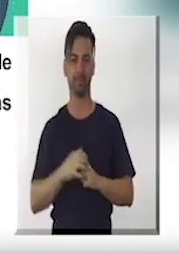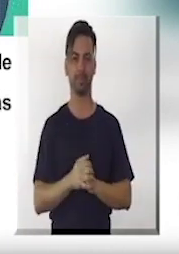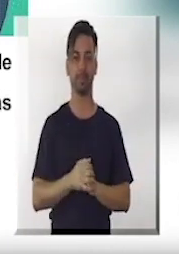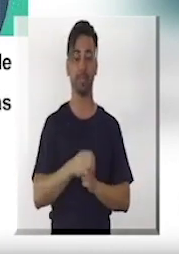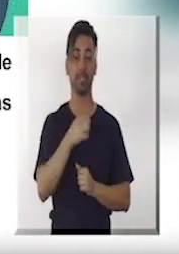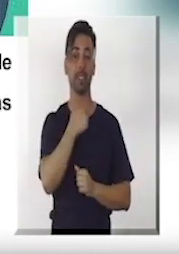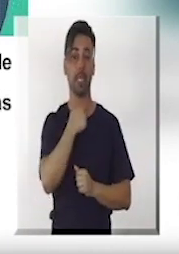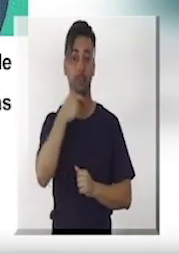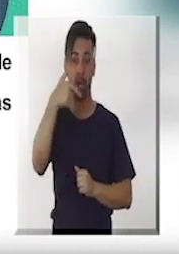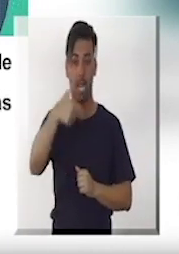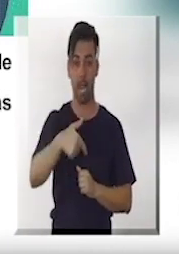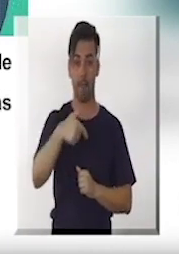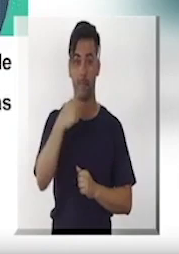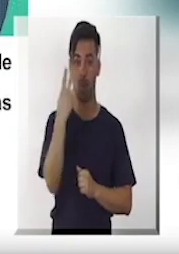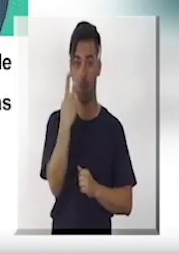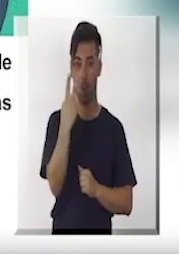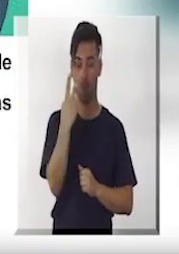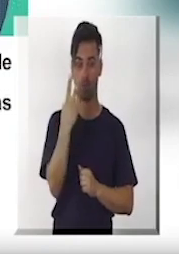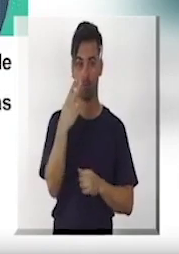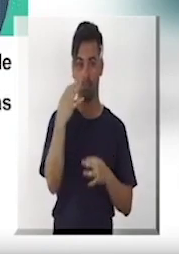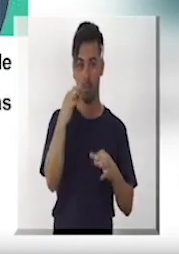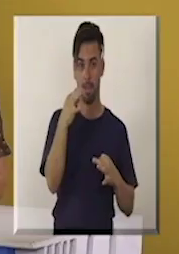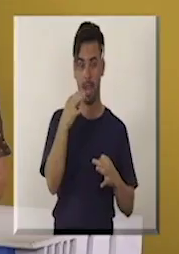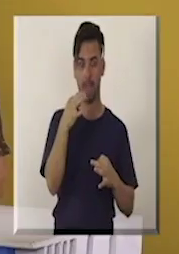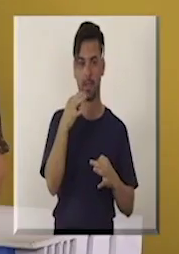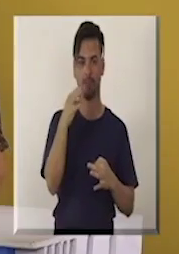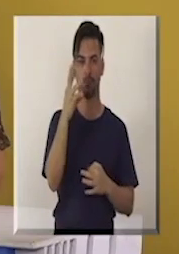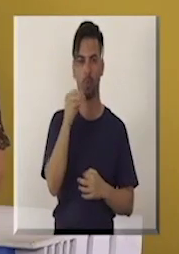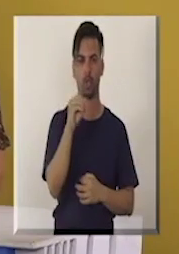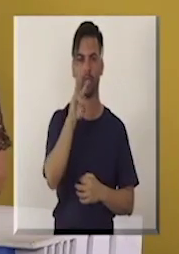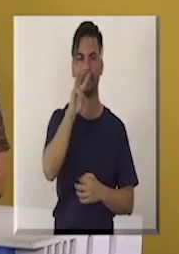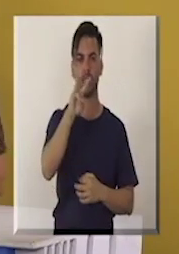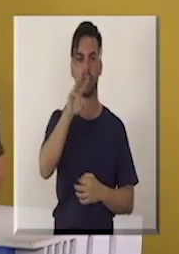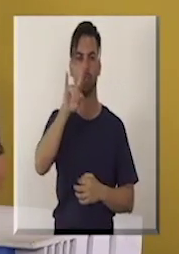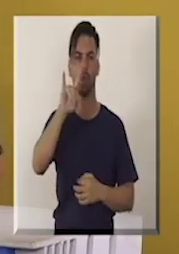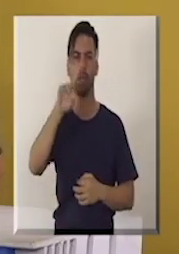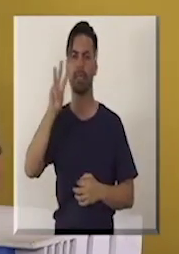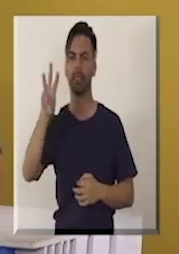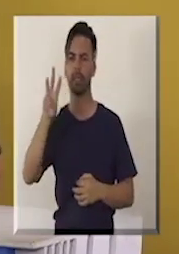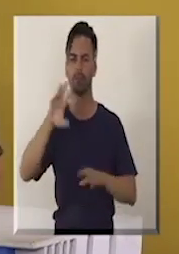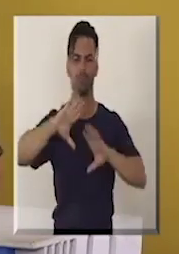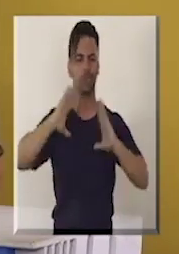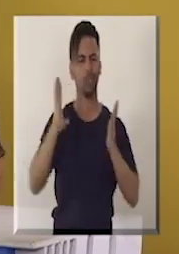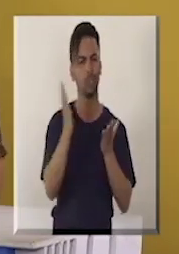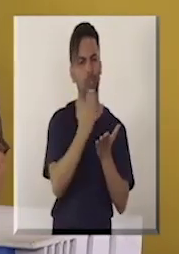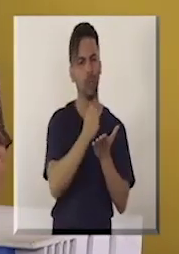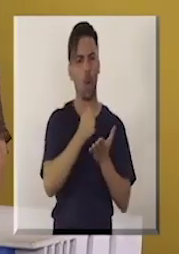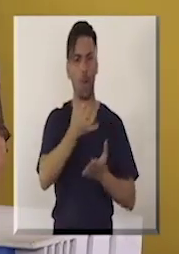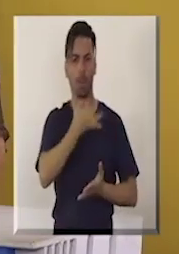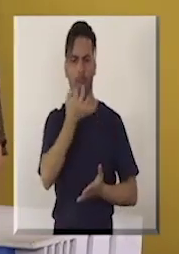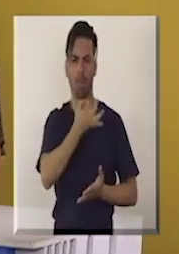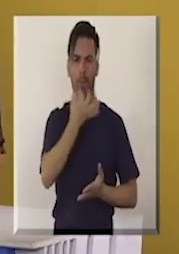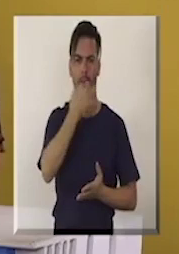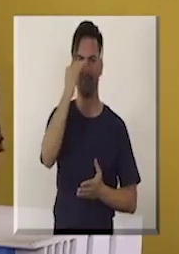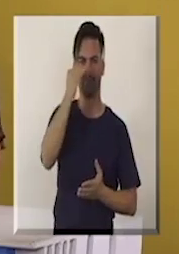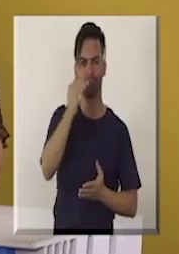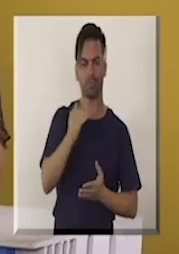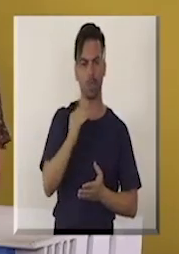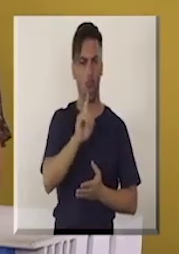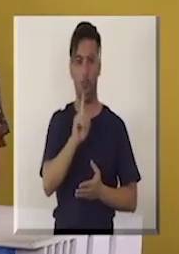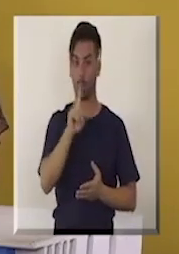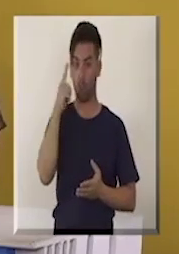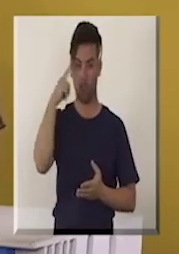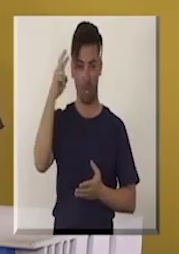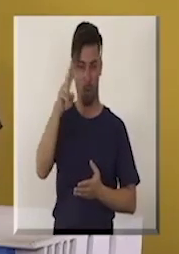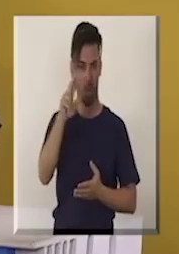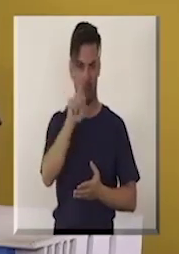393. Mira, no te voy a explicar todos los incisos. Recuerda que no tienes que copiar, solo escuchar las